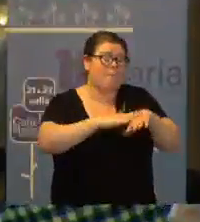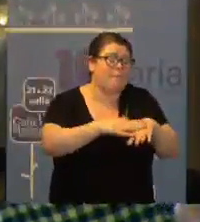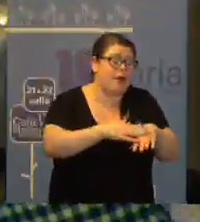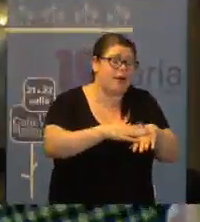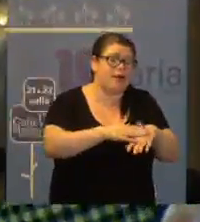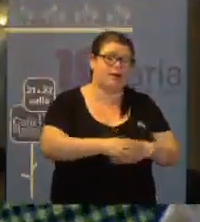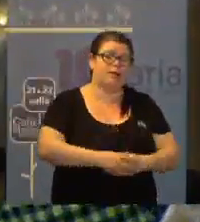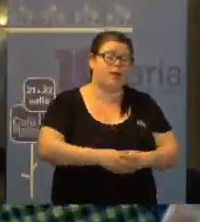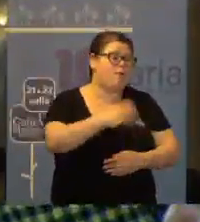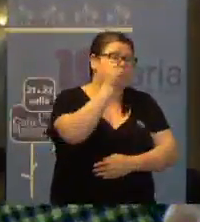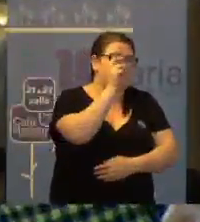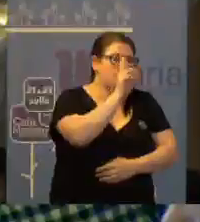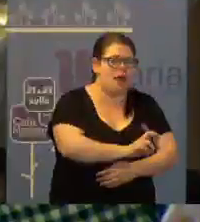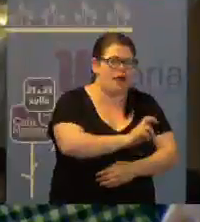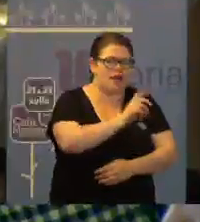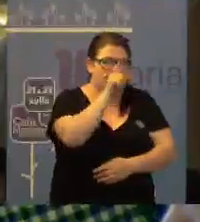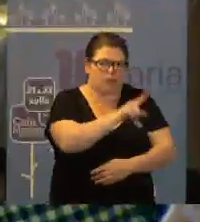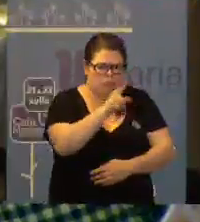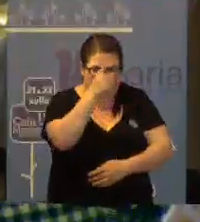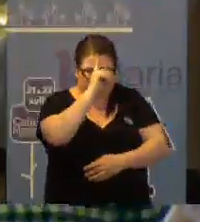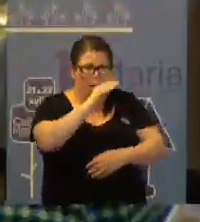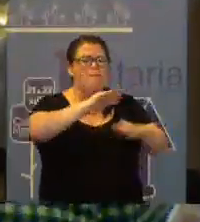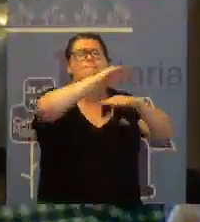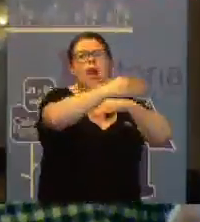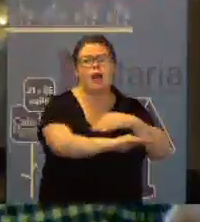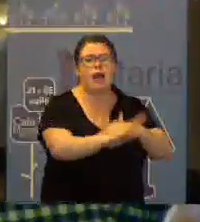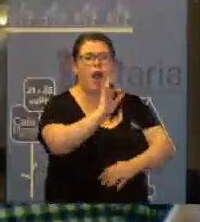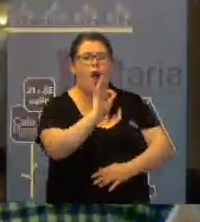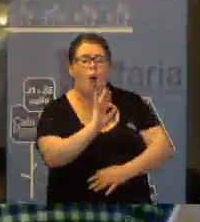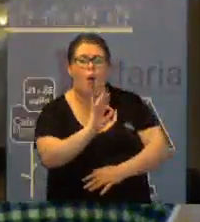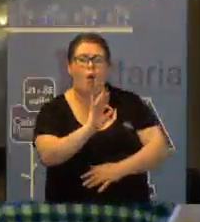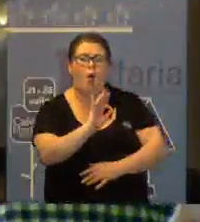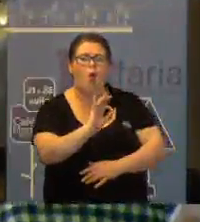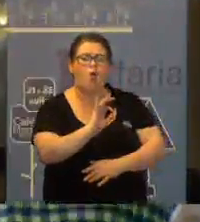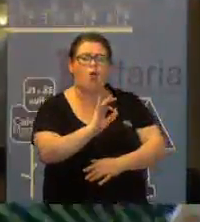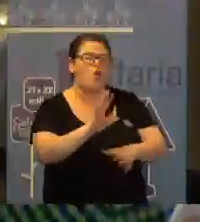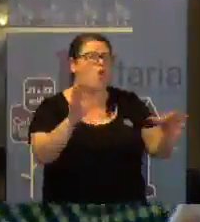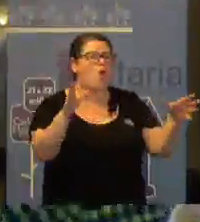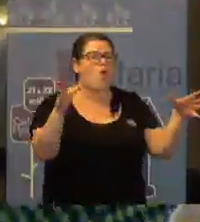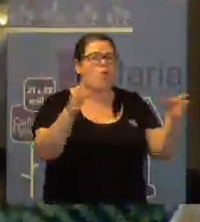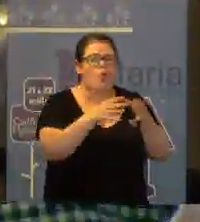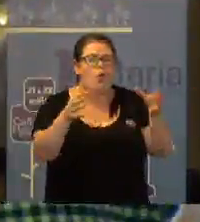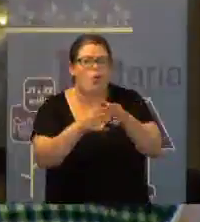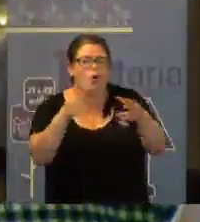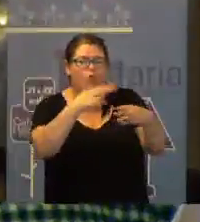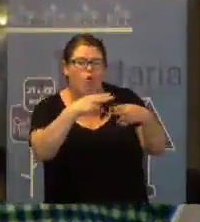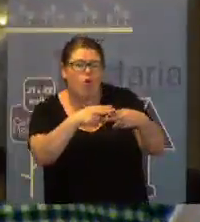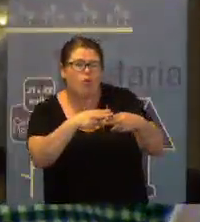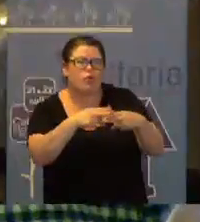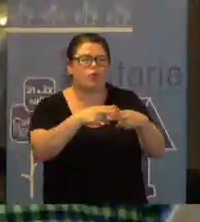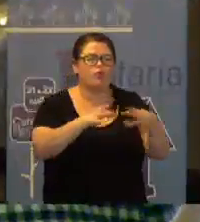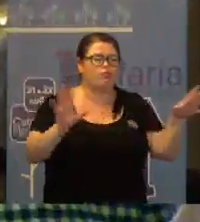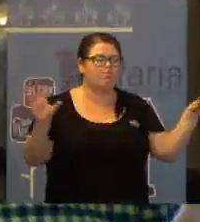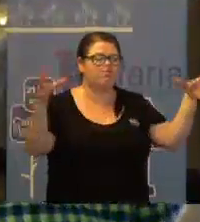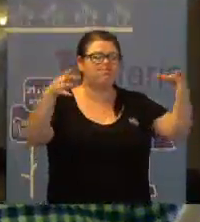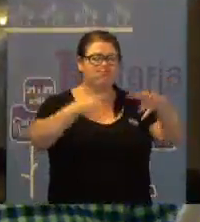vale ou non vale en Marea ou ten que ser unha configuración de partidos que despois traballen en conxunto,